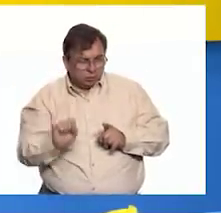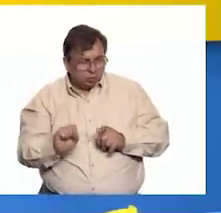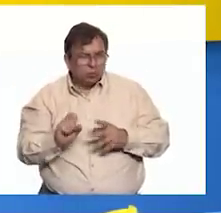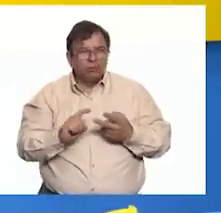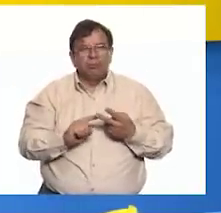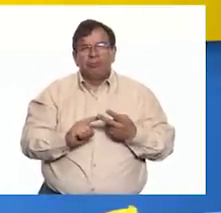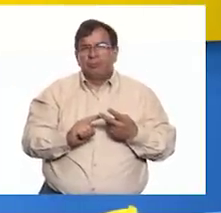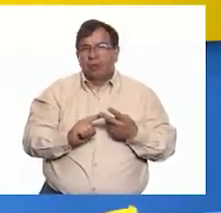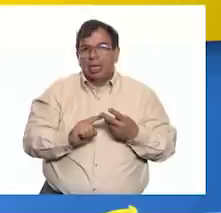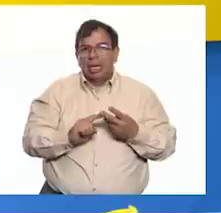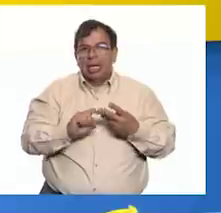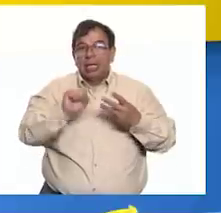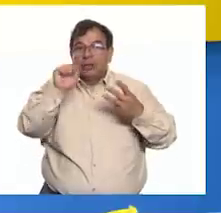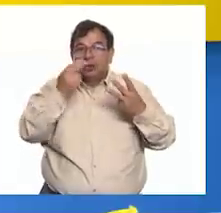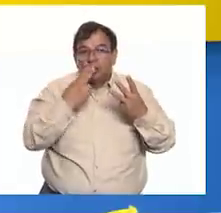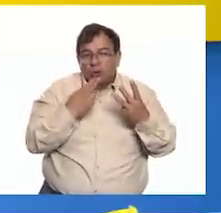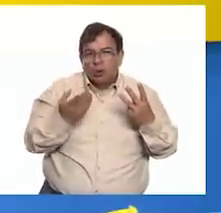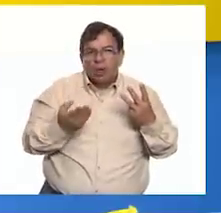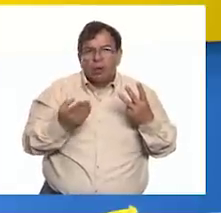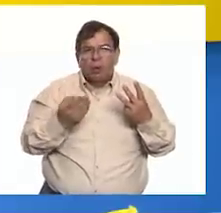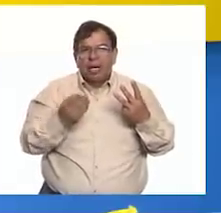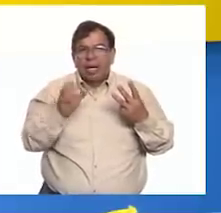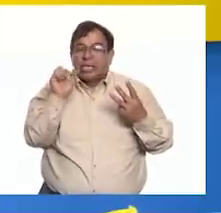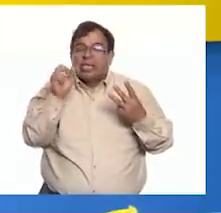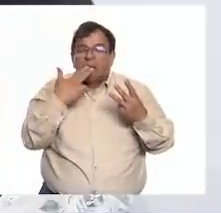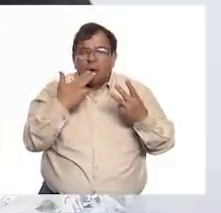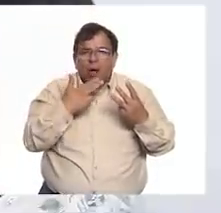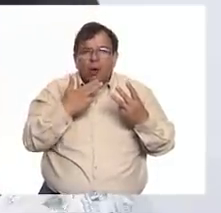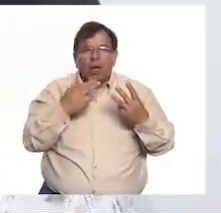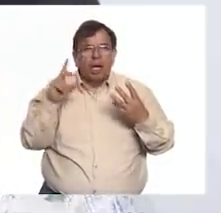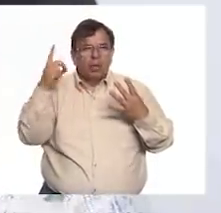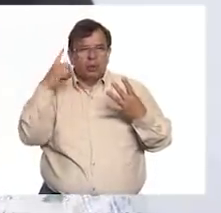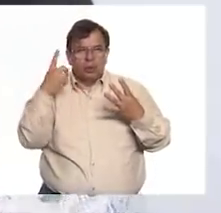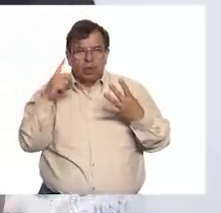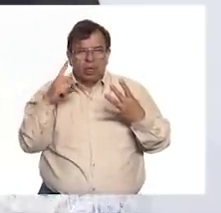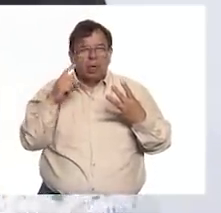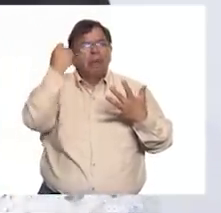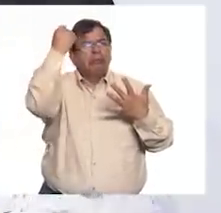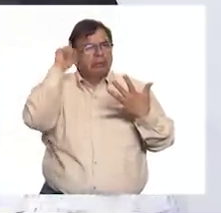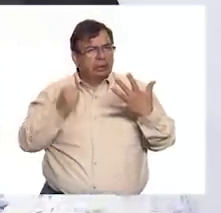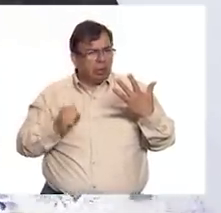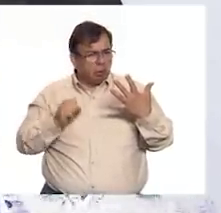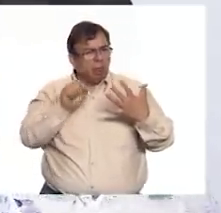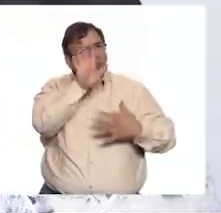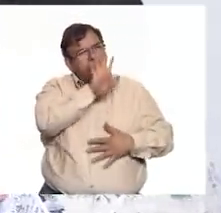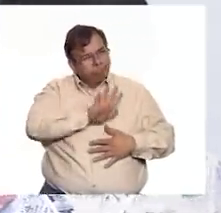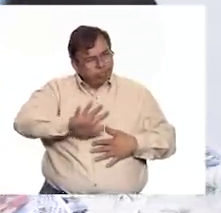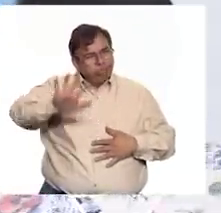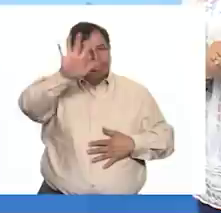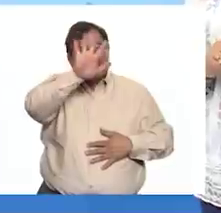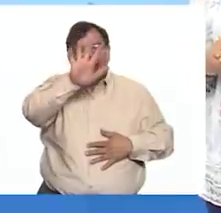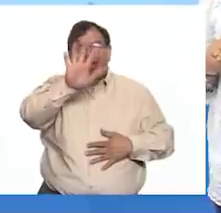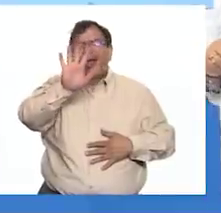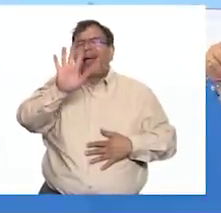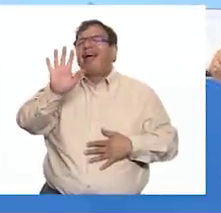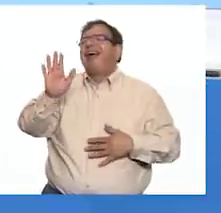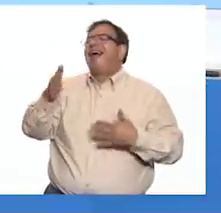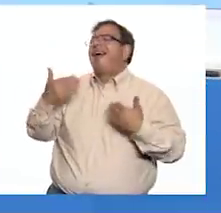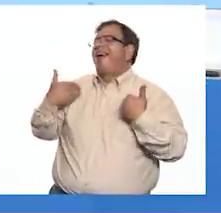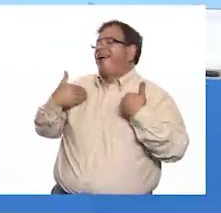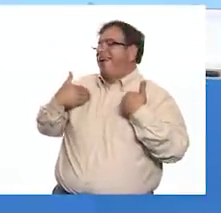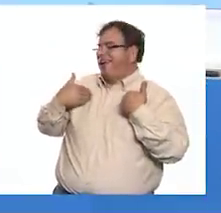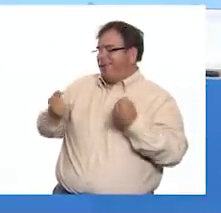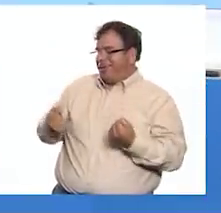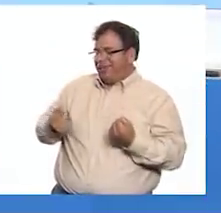Sur, Sonora, Chihuahua, Durango y Sinaloa. Ah, ya entiendo. Por